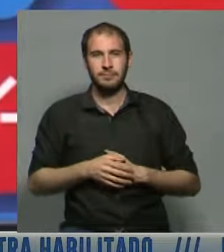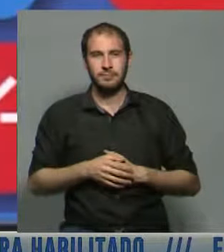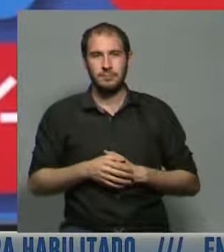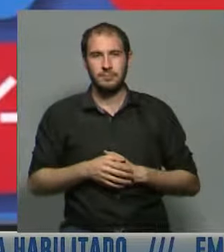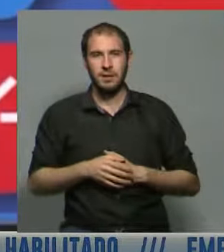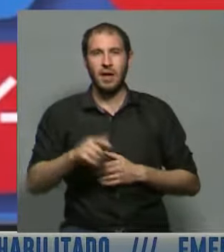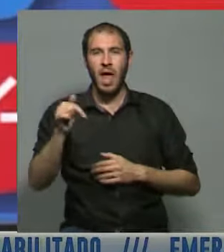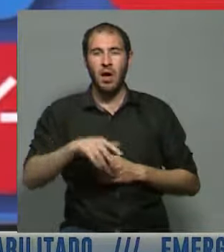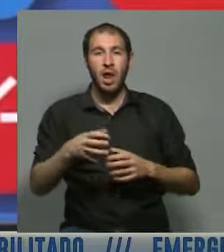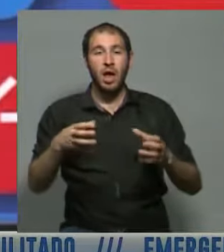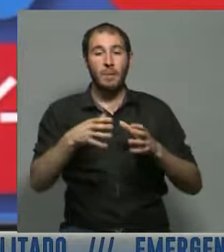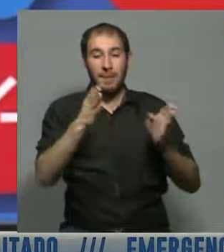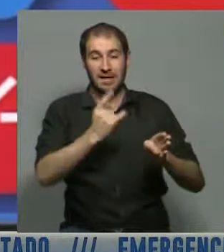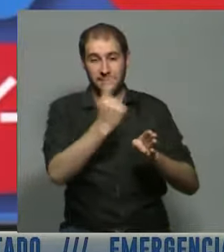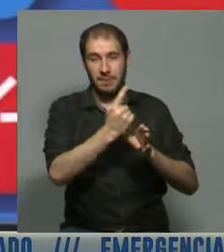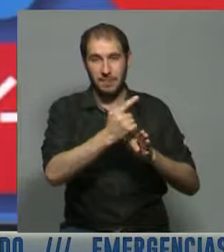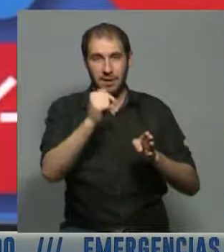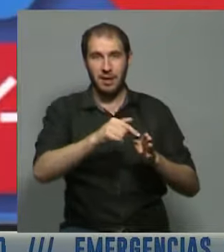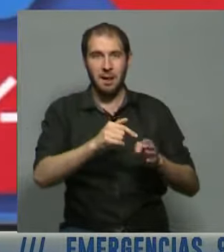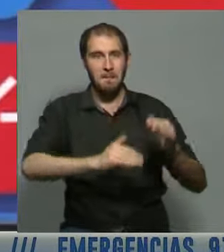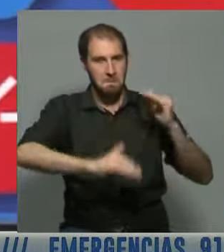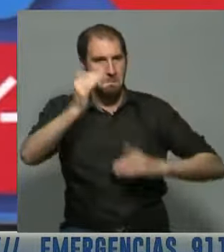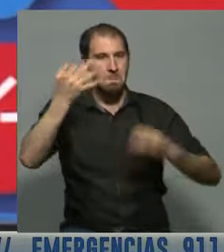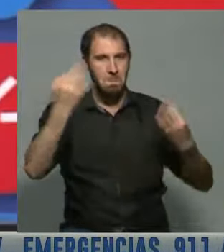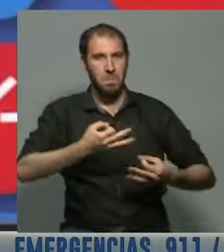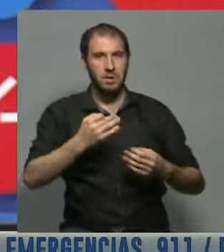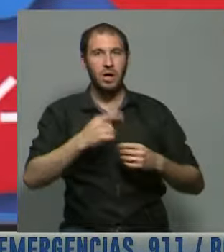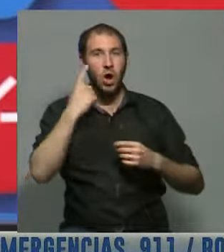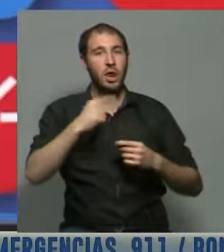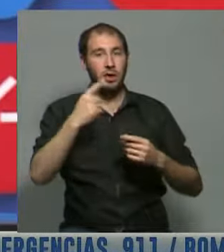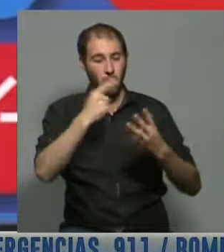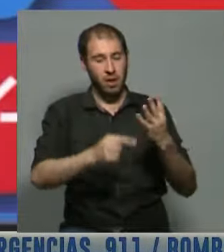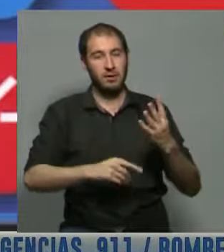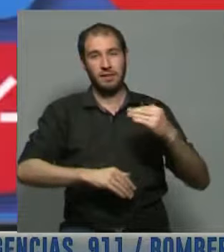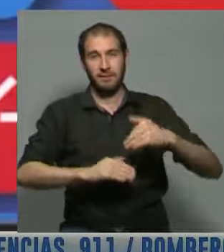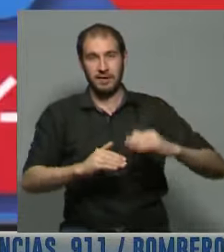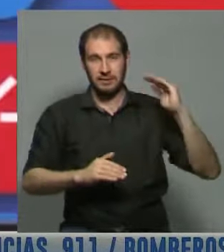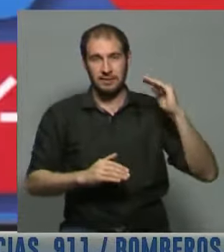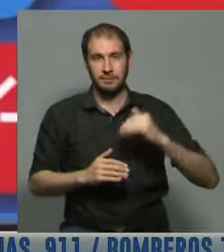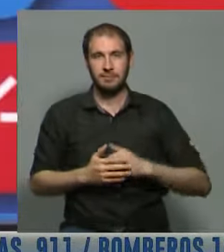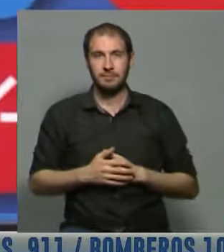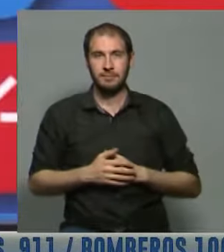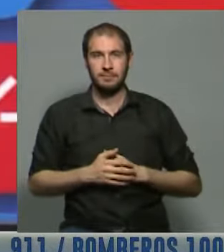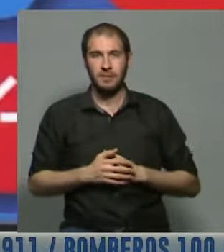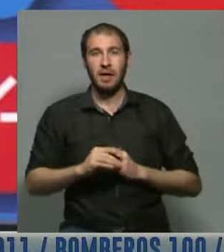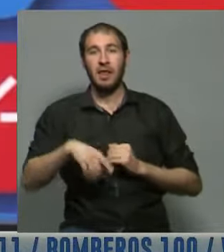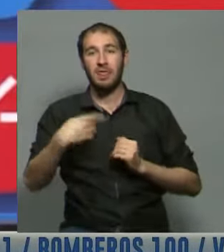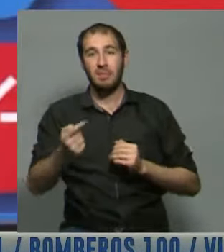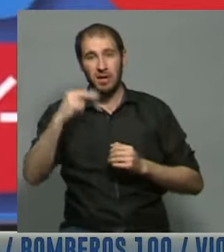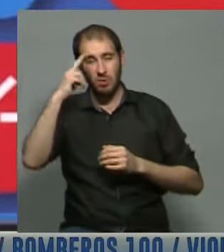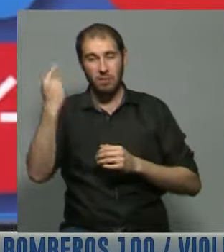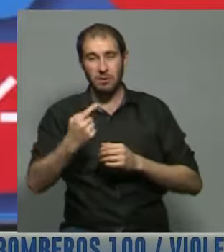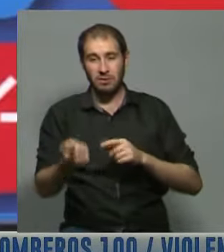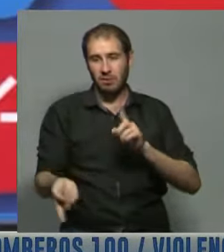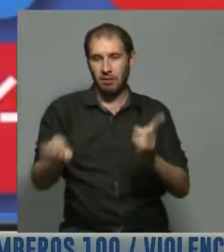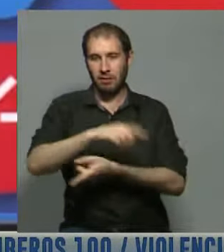Hoy el primer tiempo del equipo fue de muy alto nivel, de 4 goles de diferencia. Y después en 9 minutos se